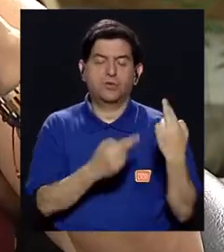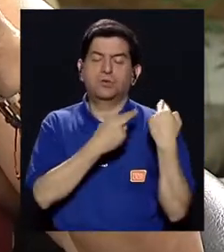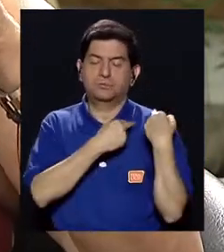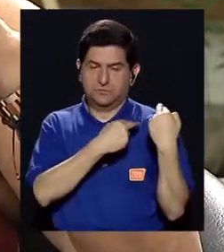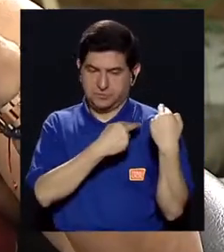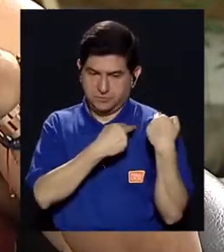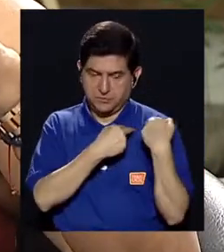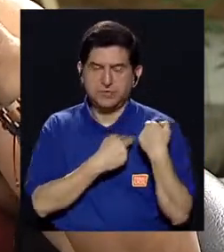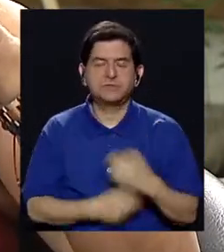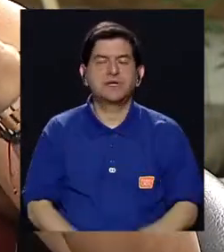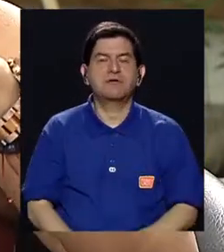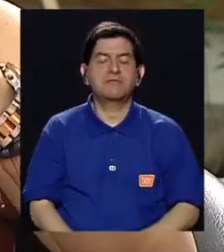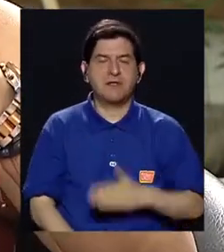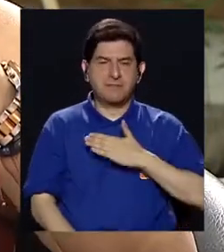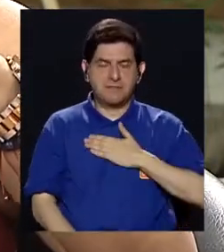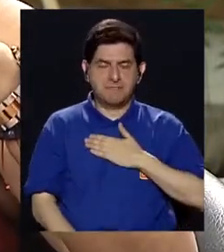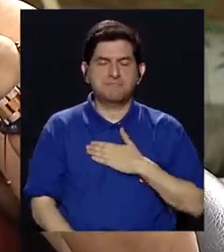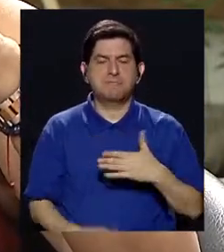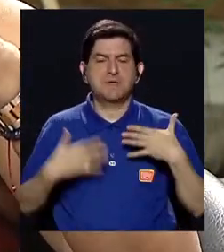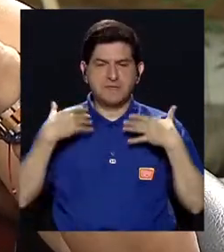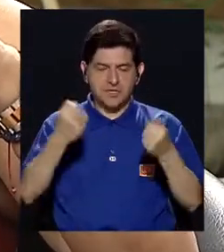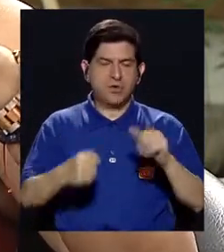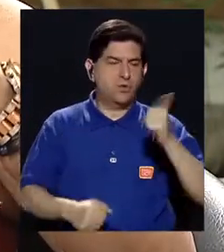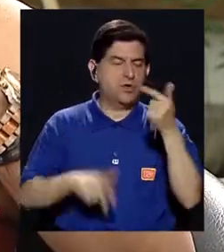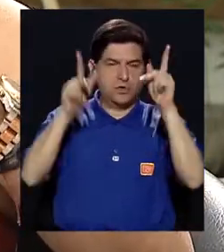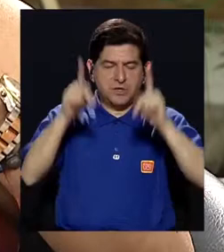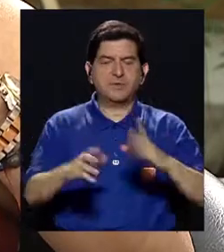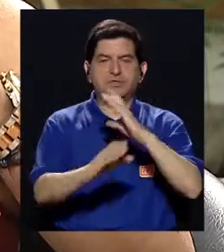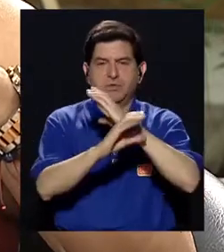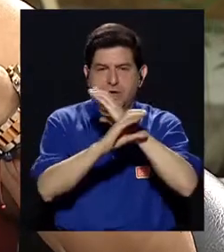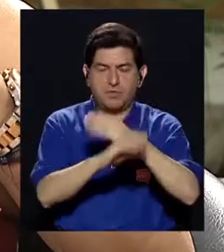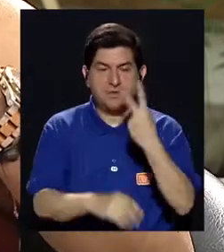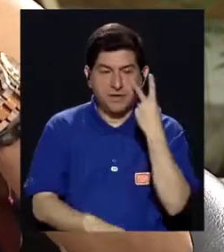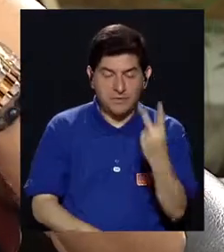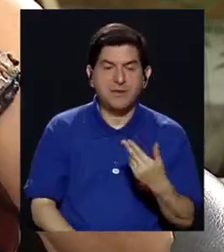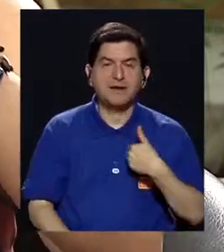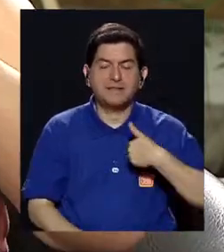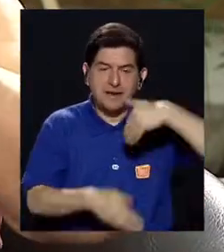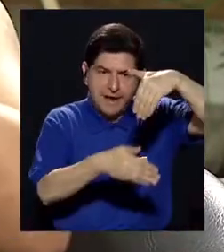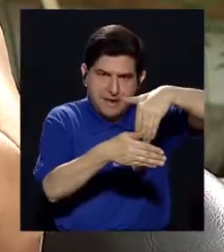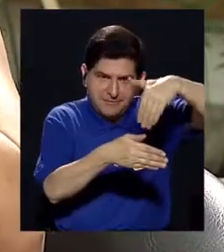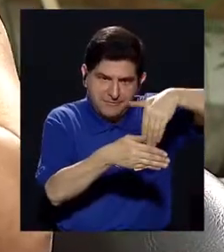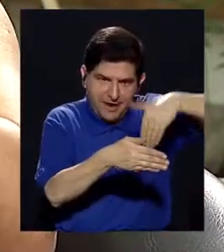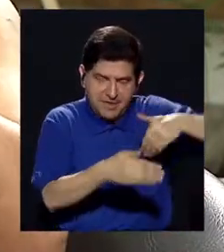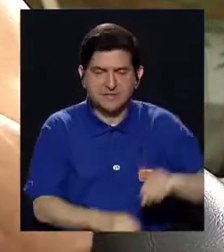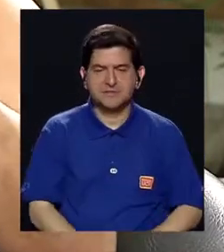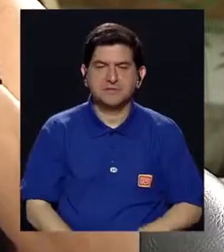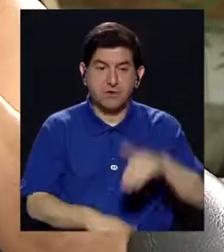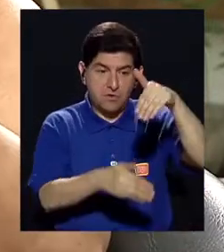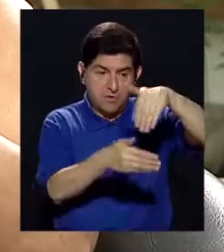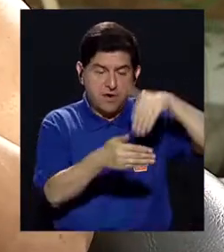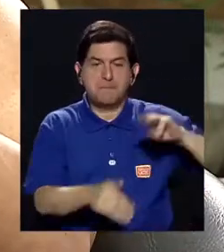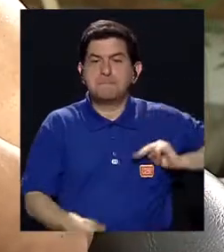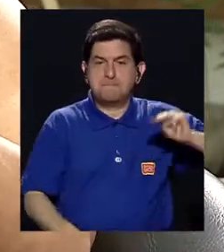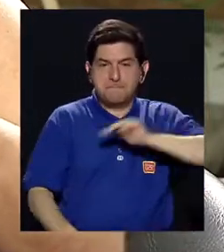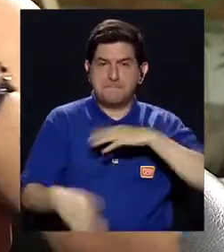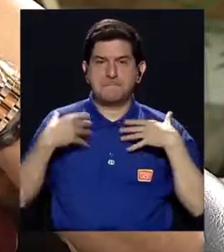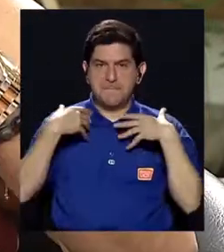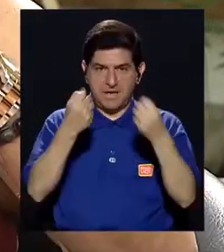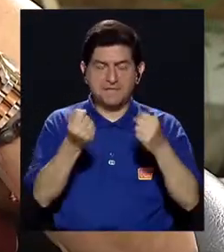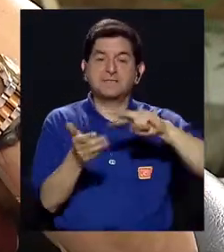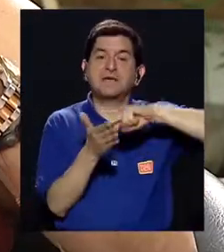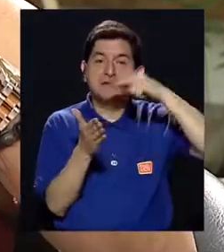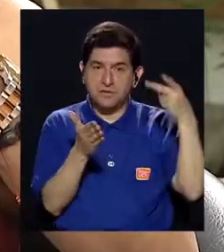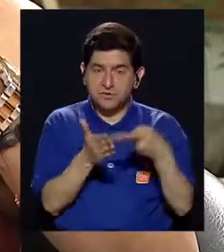como responsable del cuidado de mi salud y de la otra persona, tengo que ver que tenga registro, porque si tiene un registro del Ministerio